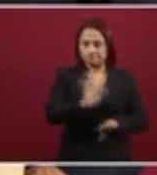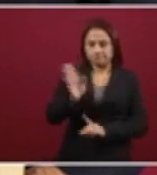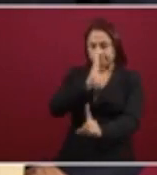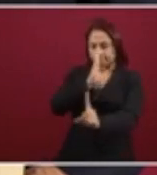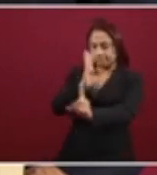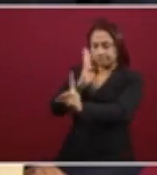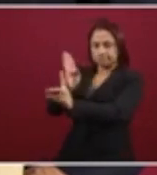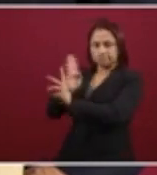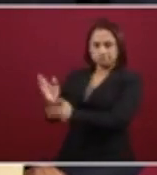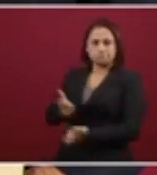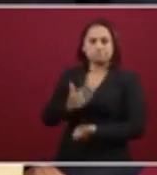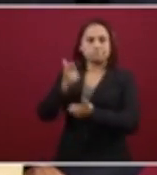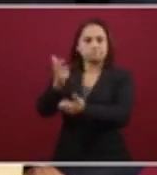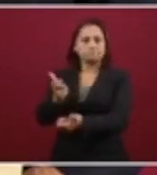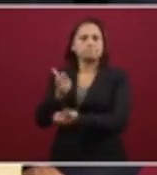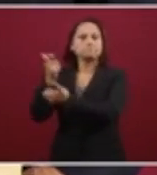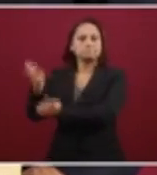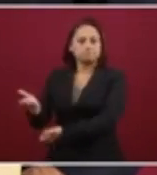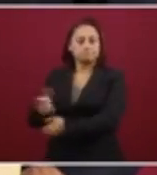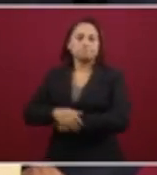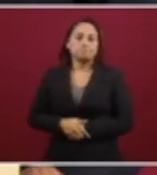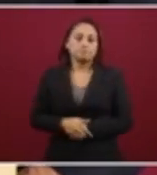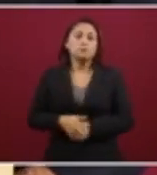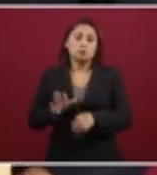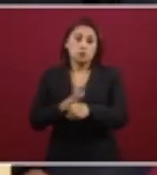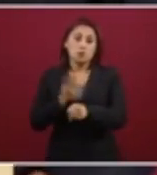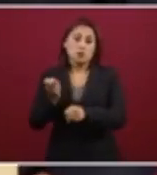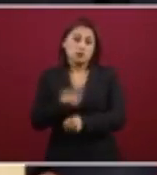existen, básicamente es por eso,